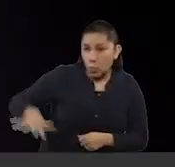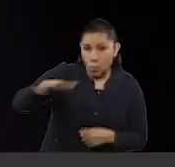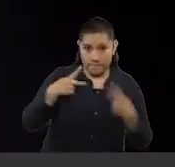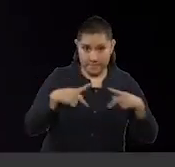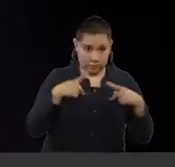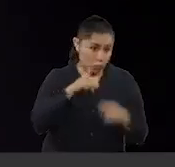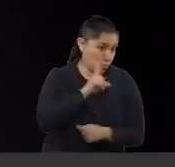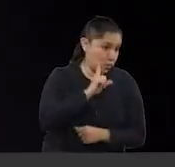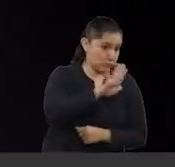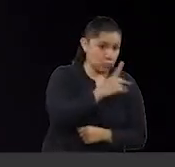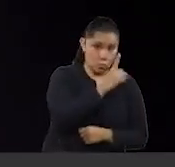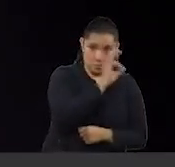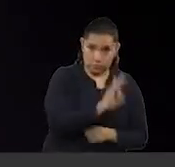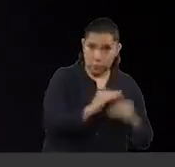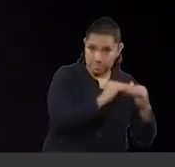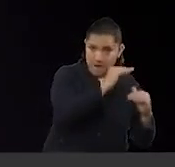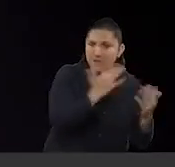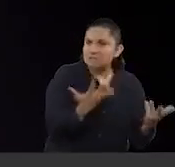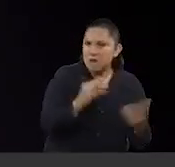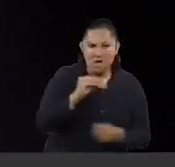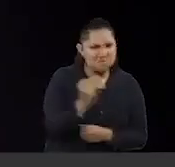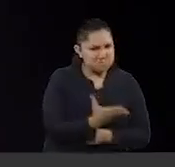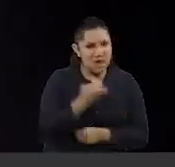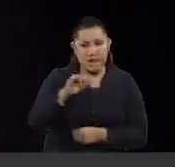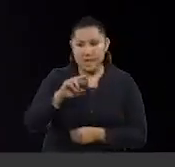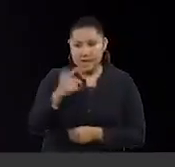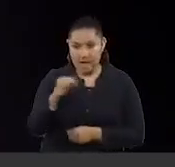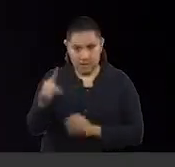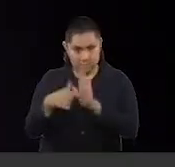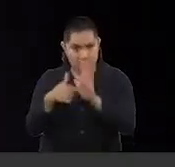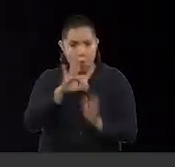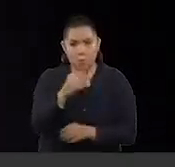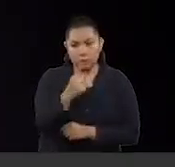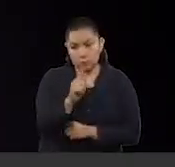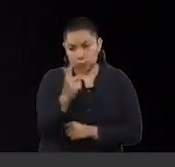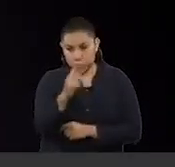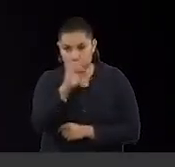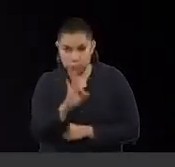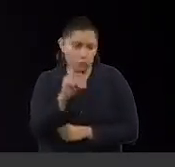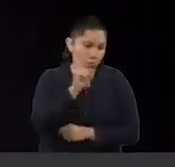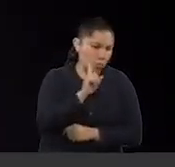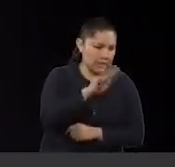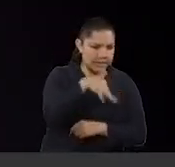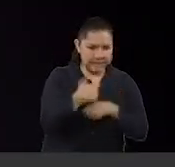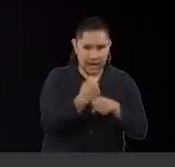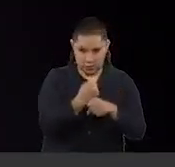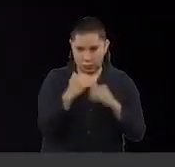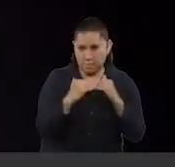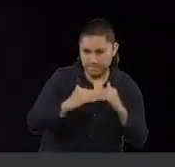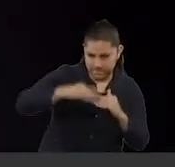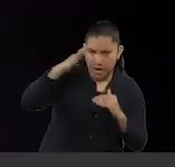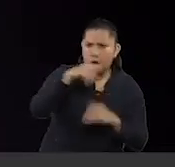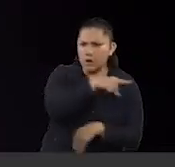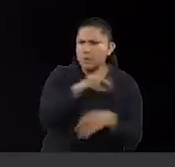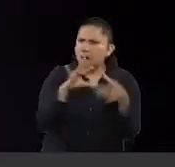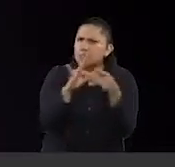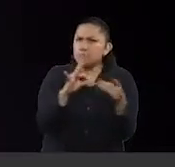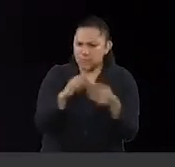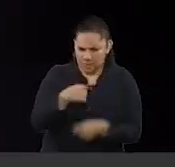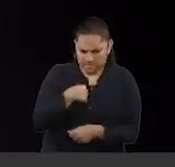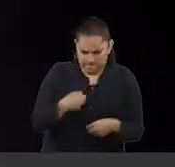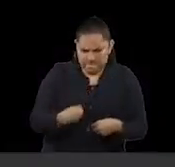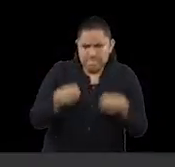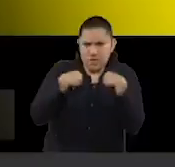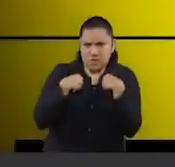INEGI reveló que el 41.8% de las mujeres de entre 15 años y más manifestó haber vivido alguna situación de violencia